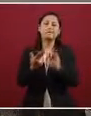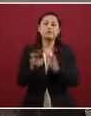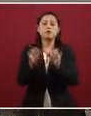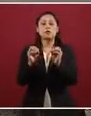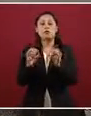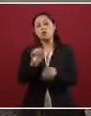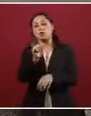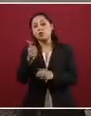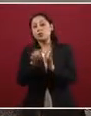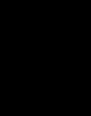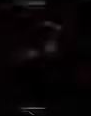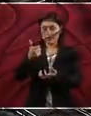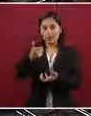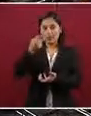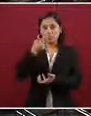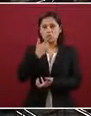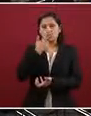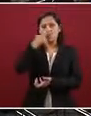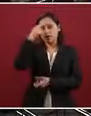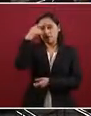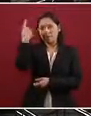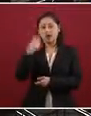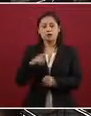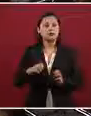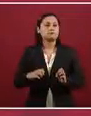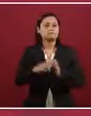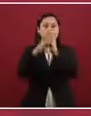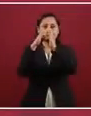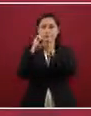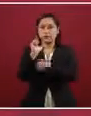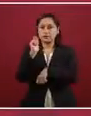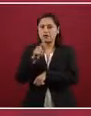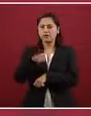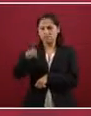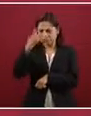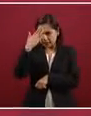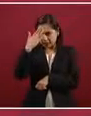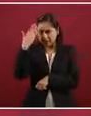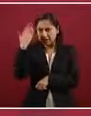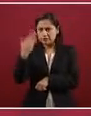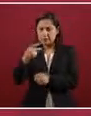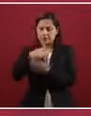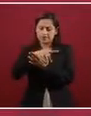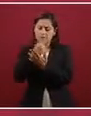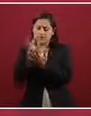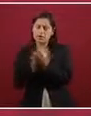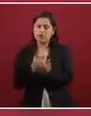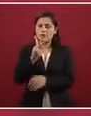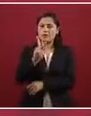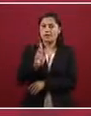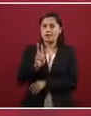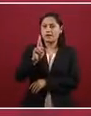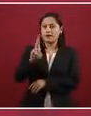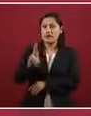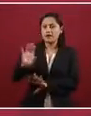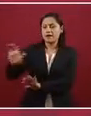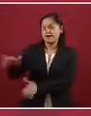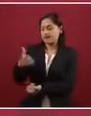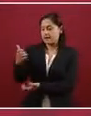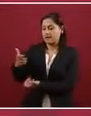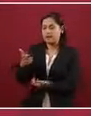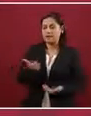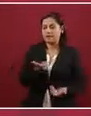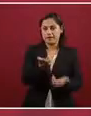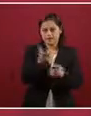por ejemplo, del IMSS. Ustedes vieron, había diversas fuentes de financiamiento para el programa de reconstrucción y voy a resumirlas en 3 o